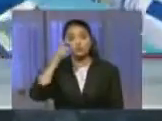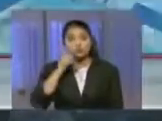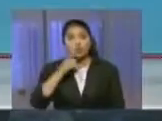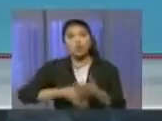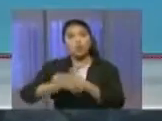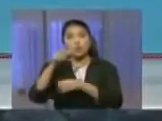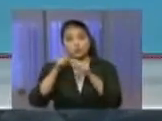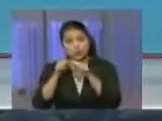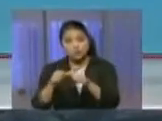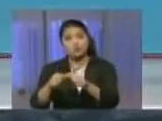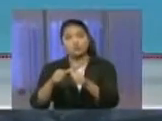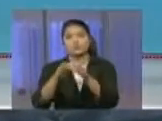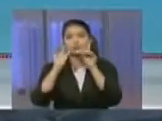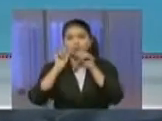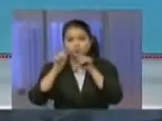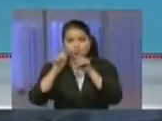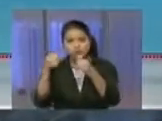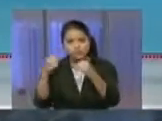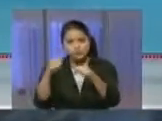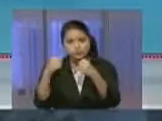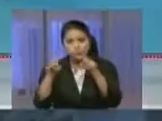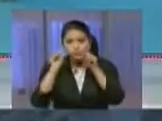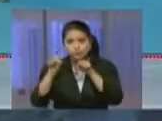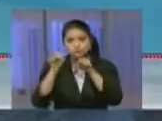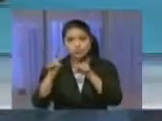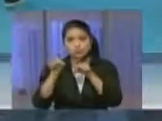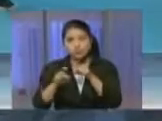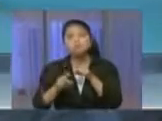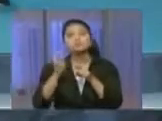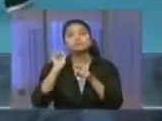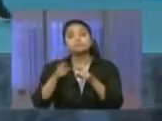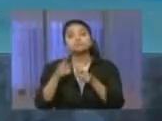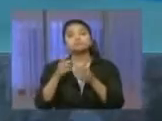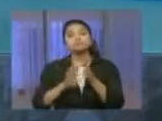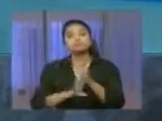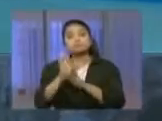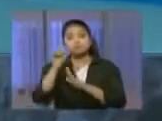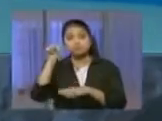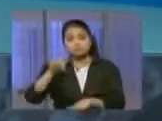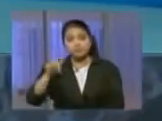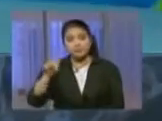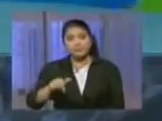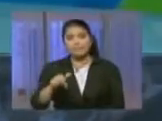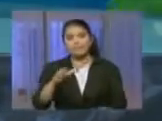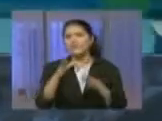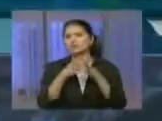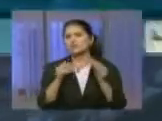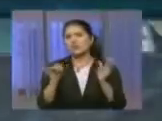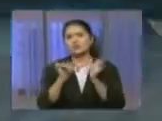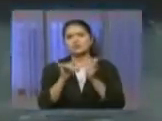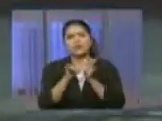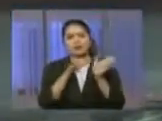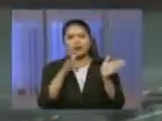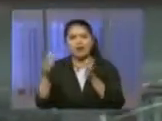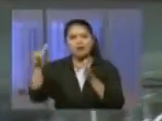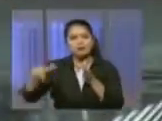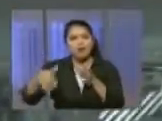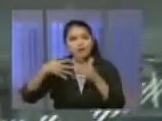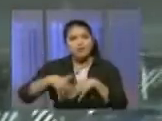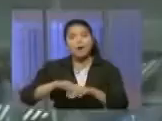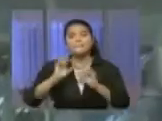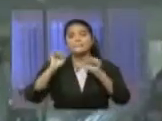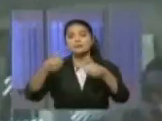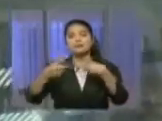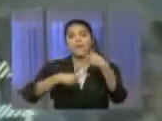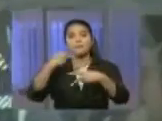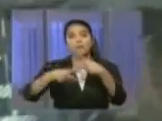ciclo formativo y hicimos el levantamiento de las áreas adyacentes a la planta para iniciar el